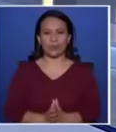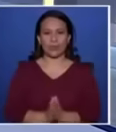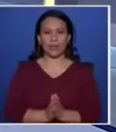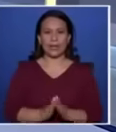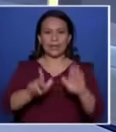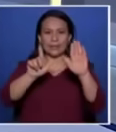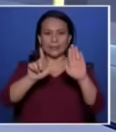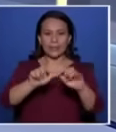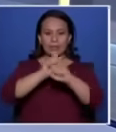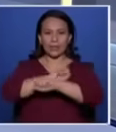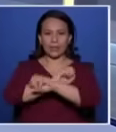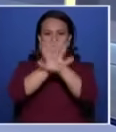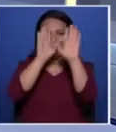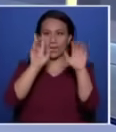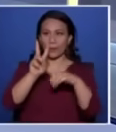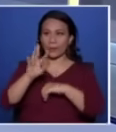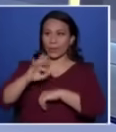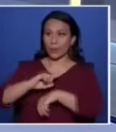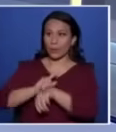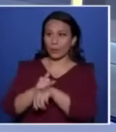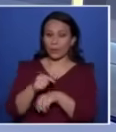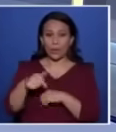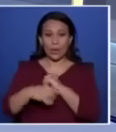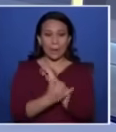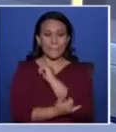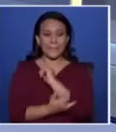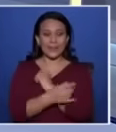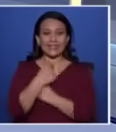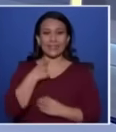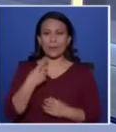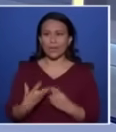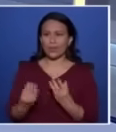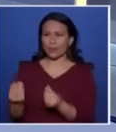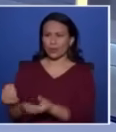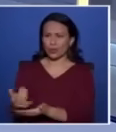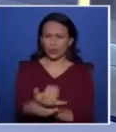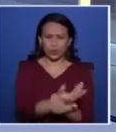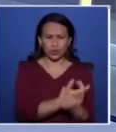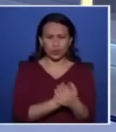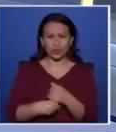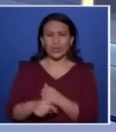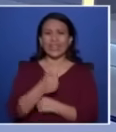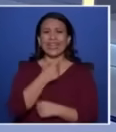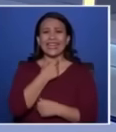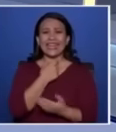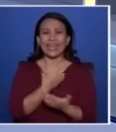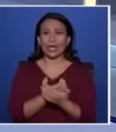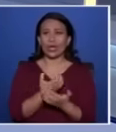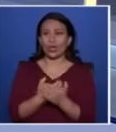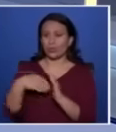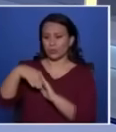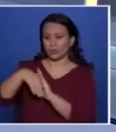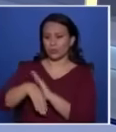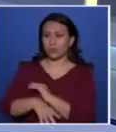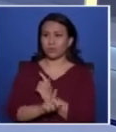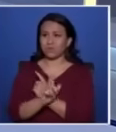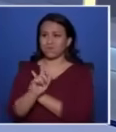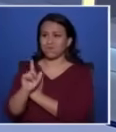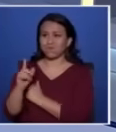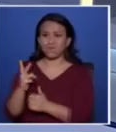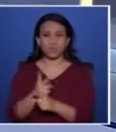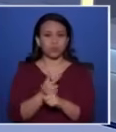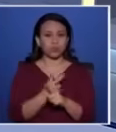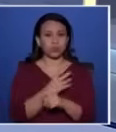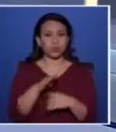7 de la mañana, 29 minutos. El país pierde una gran cantidad de recursos debido a la crisis de inseguridad y las medidas de